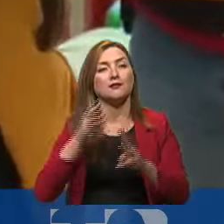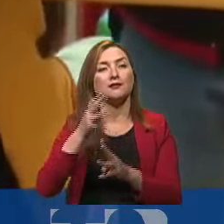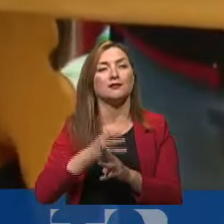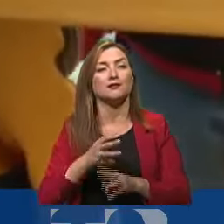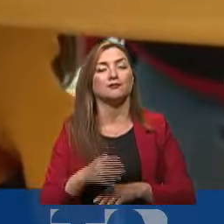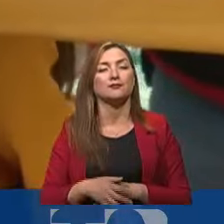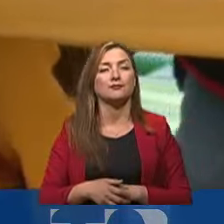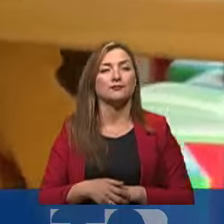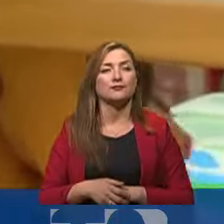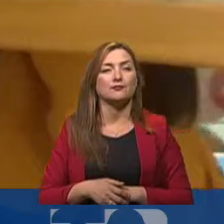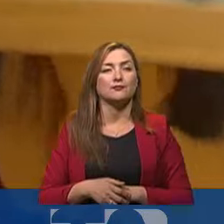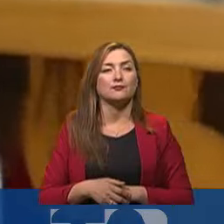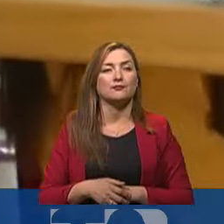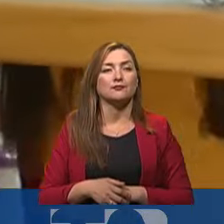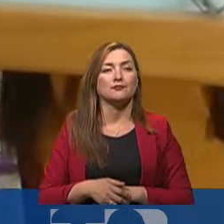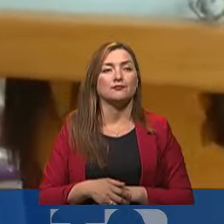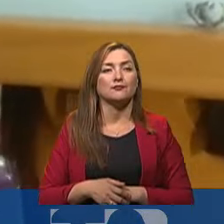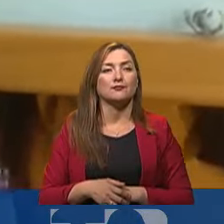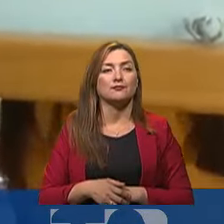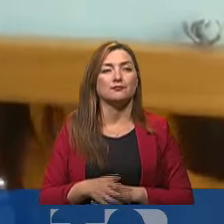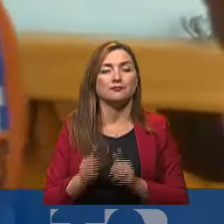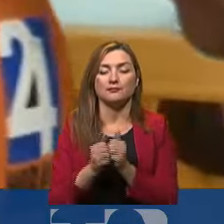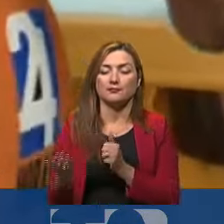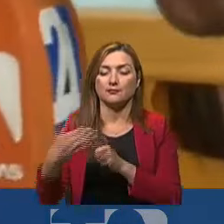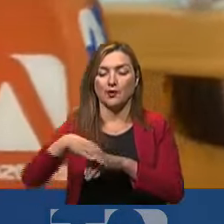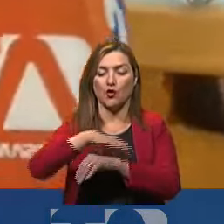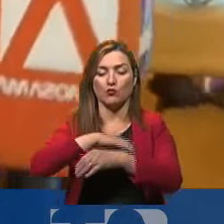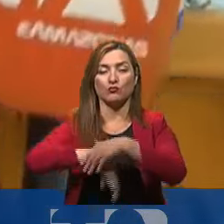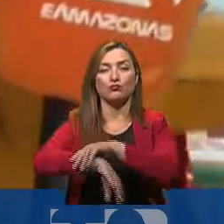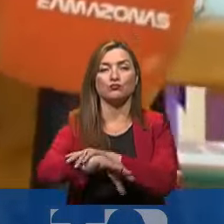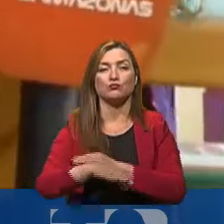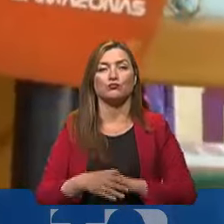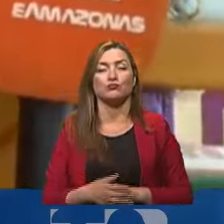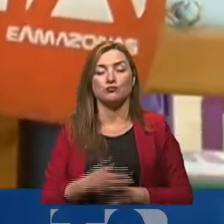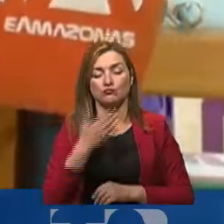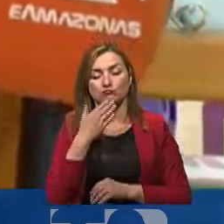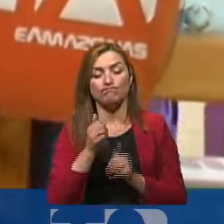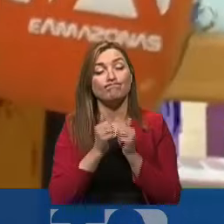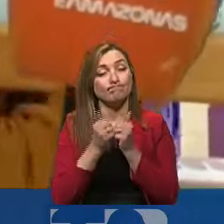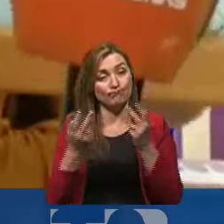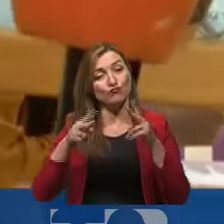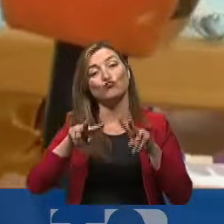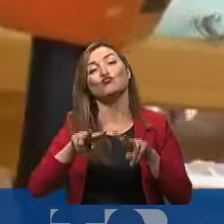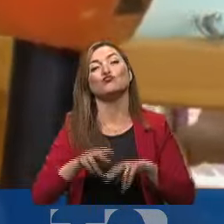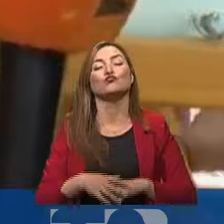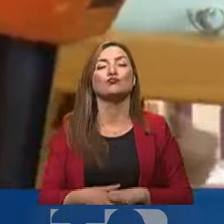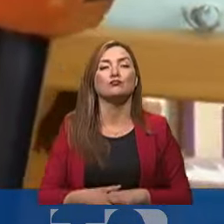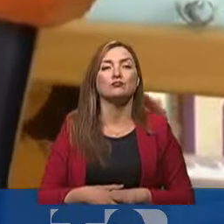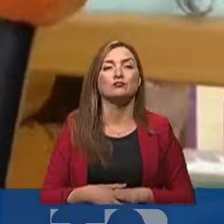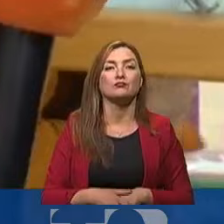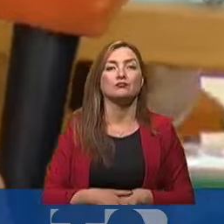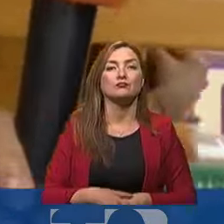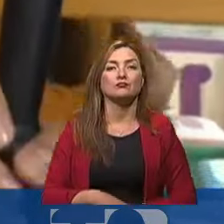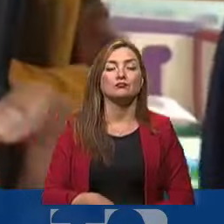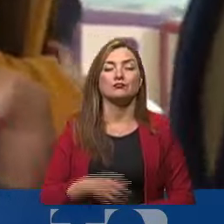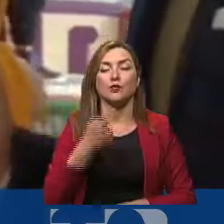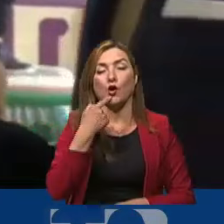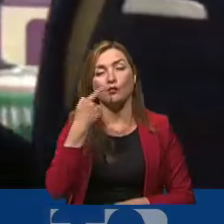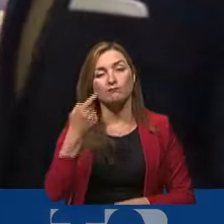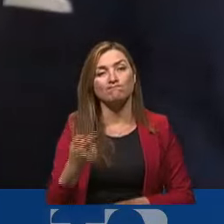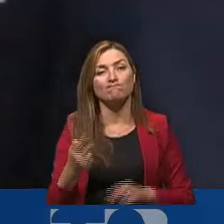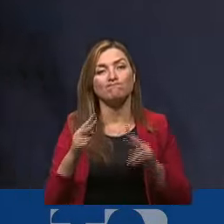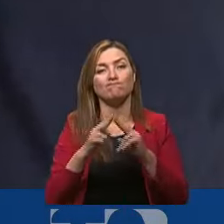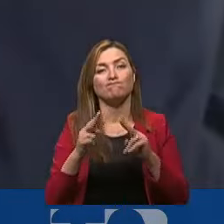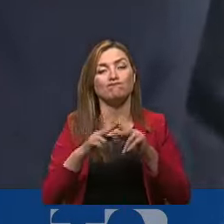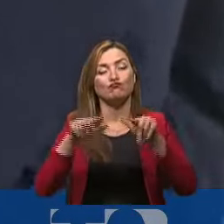mundo. Esperamos que ustedes también se unan también a por supuesto, cómo no, también nos vamos a unir. Bueno, tú nos señalabas algo bastante importante y es el tema de